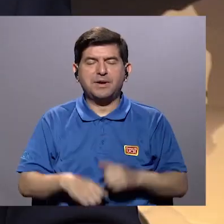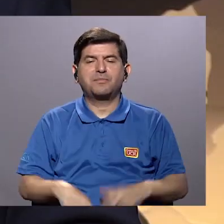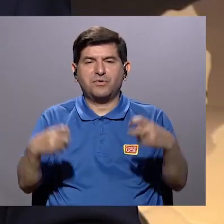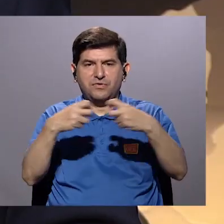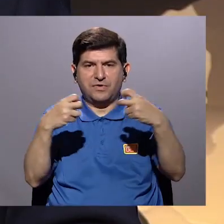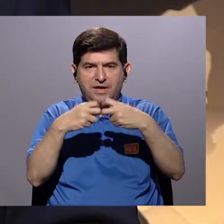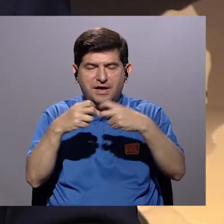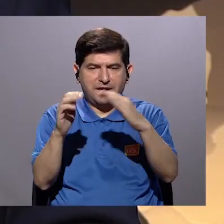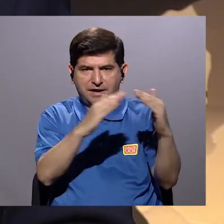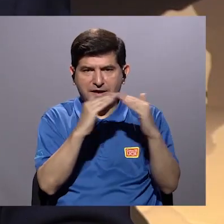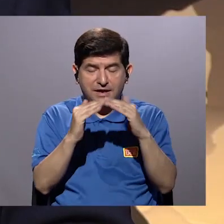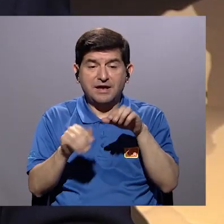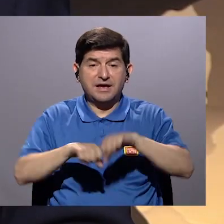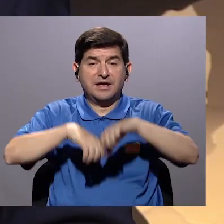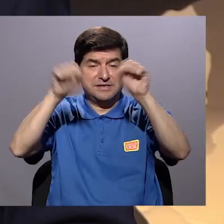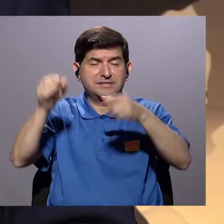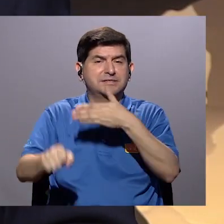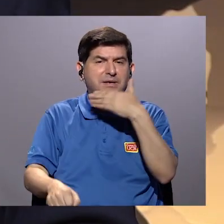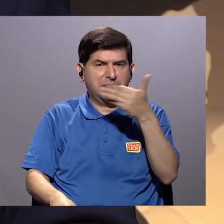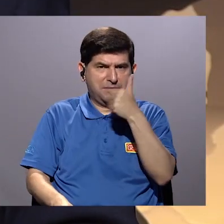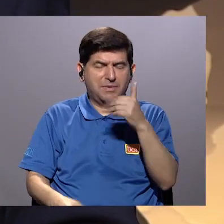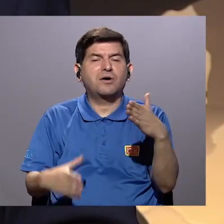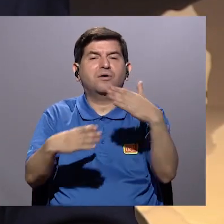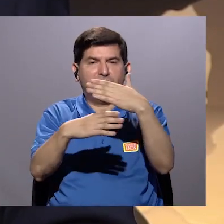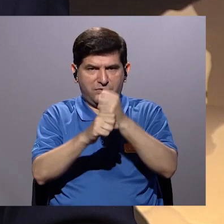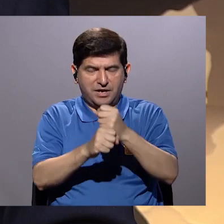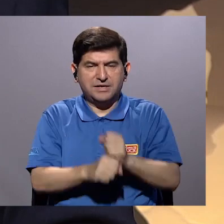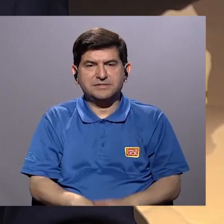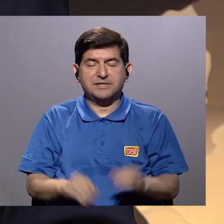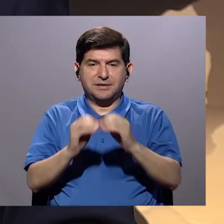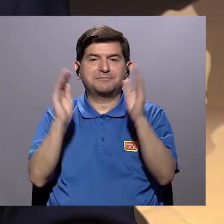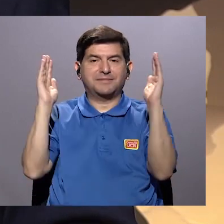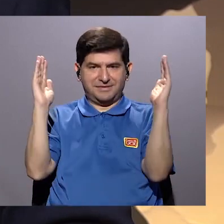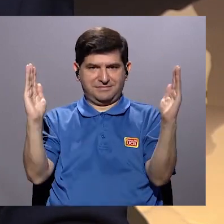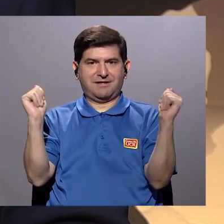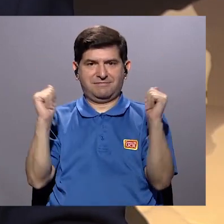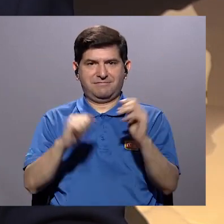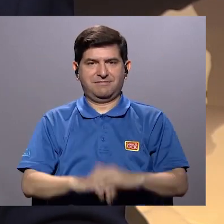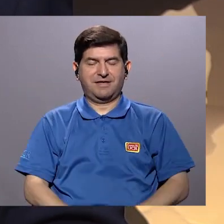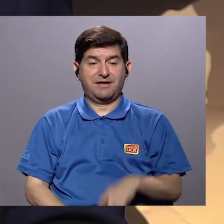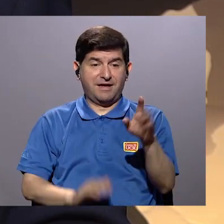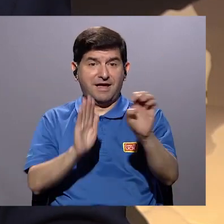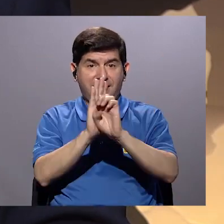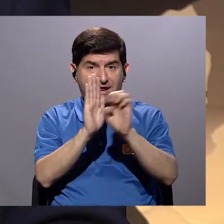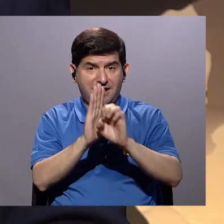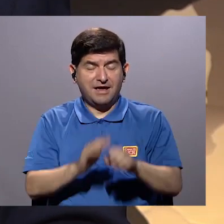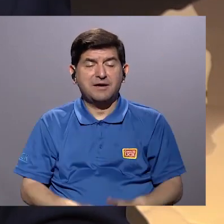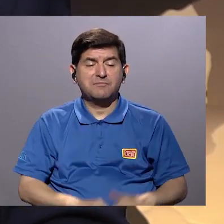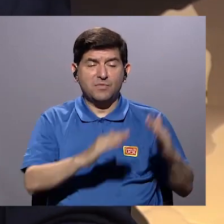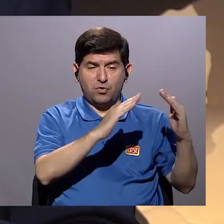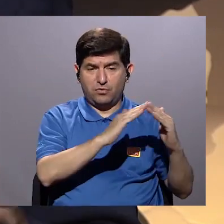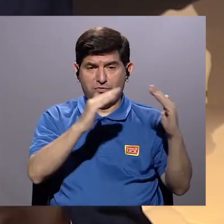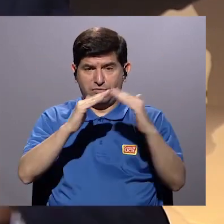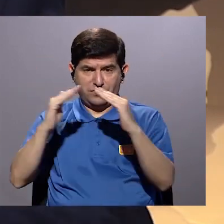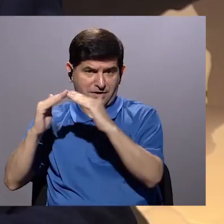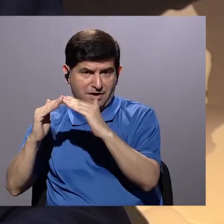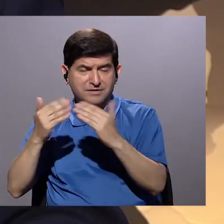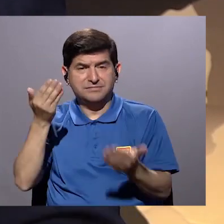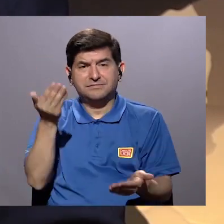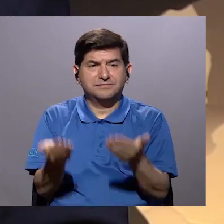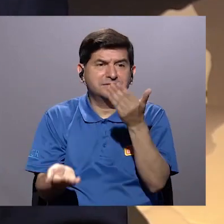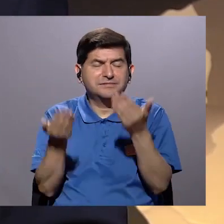tipo de sistemas siempre es más conveniente cuando se hace a escala más grande. Entonces, este ejemplo que puse residencial es solo, como por decirlo,